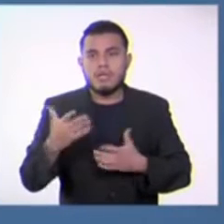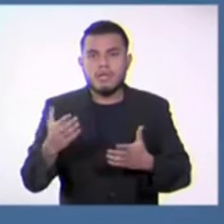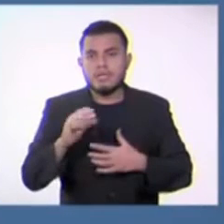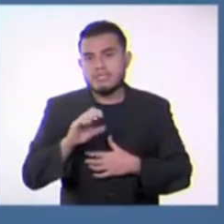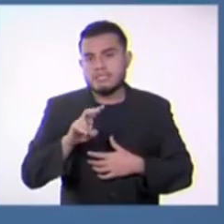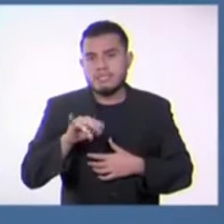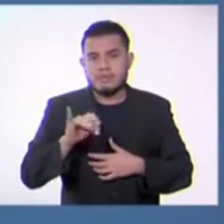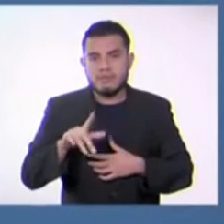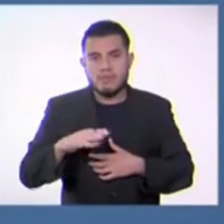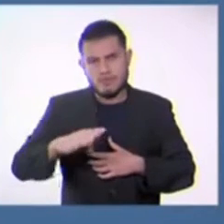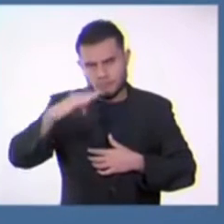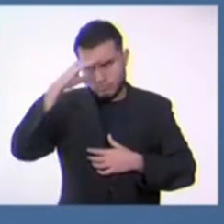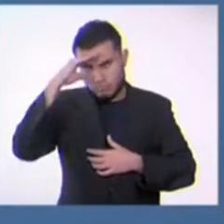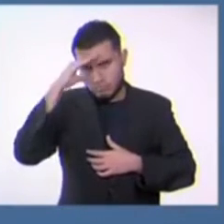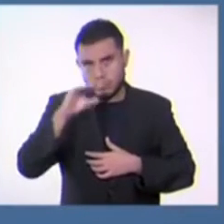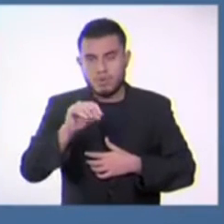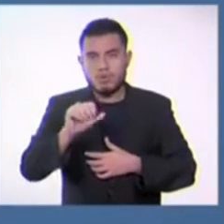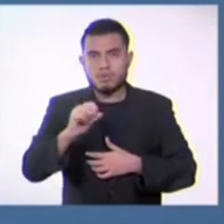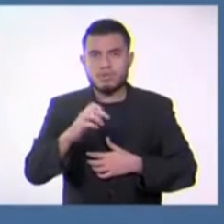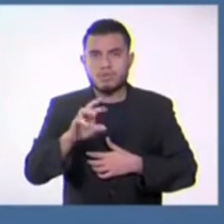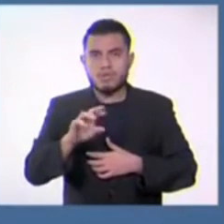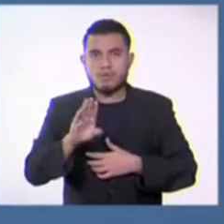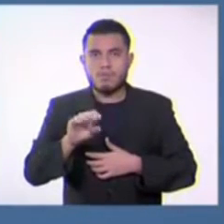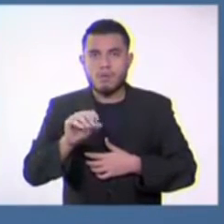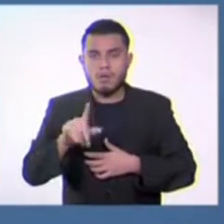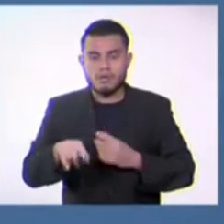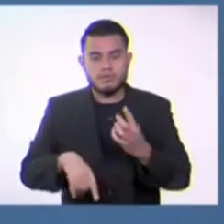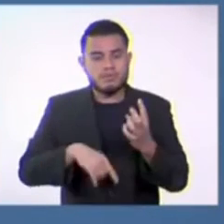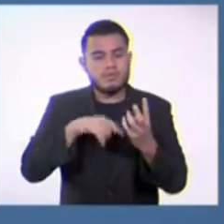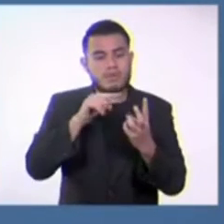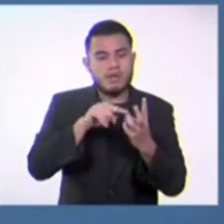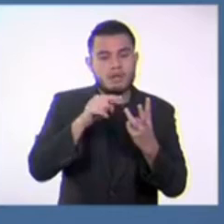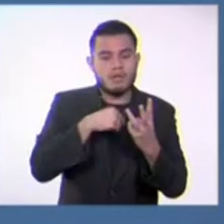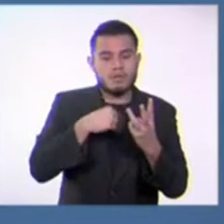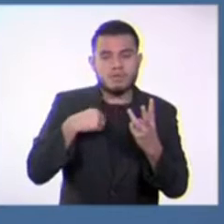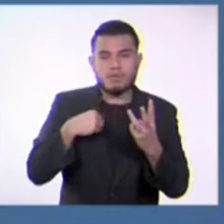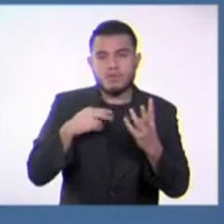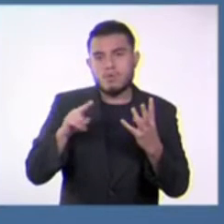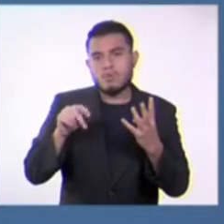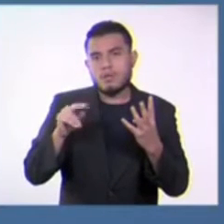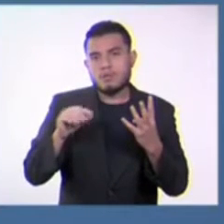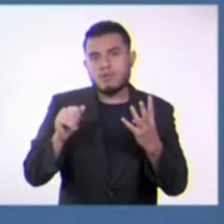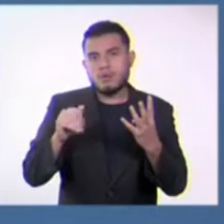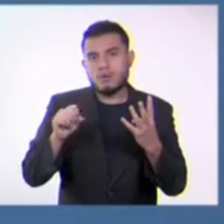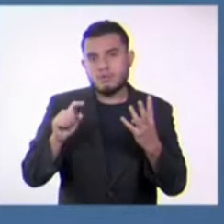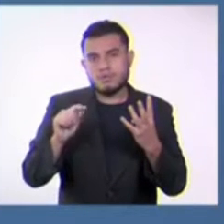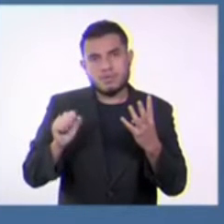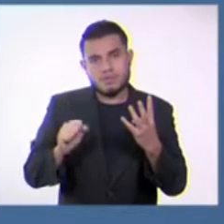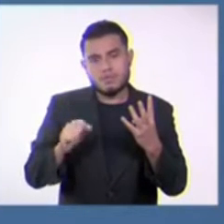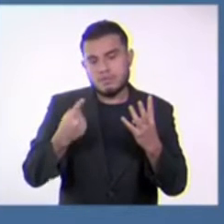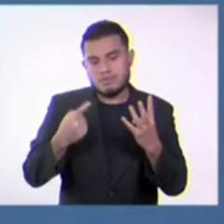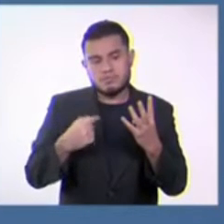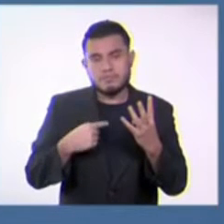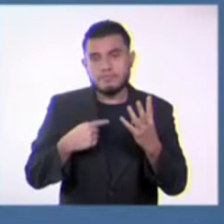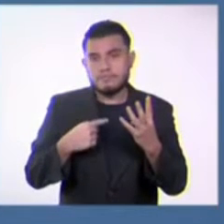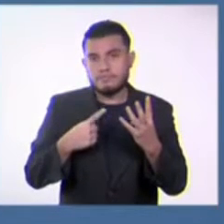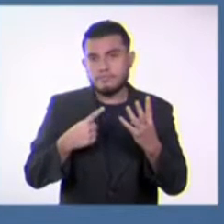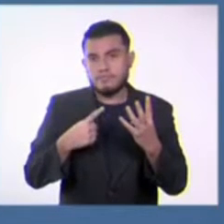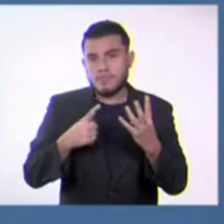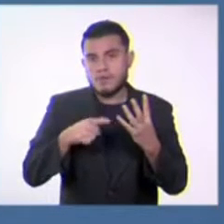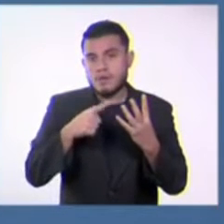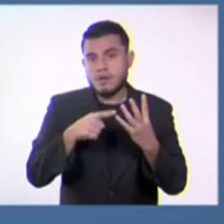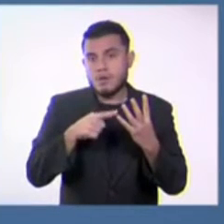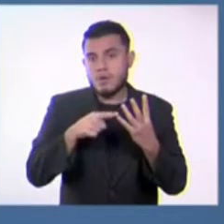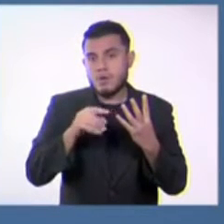al mayor Óscar Adán Bolaños, al doctor Humberto Acosta, que también era civil, a